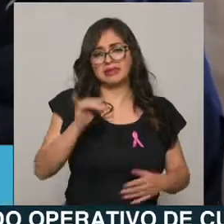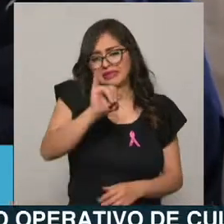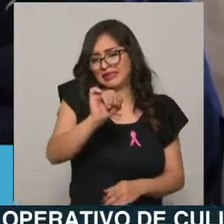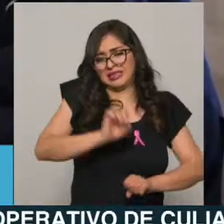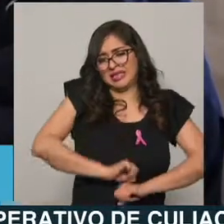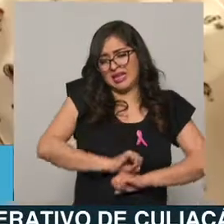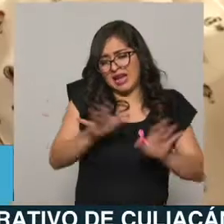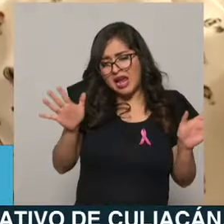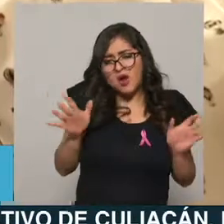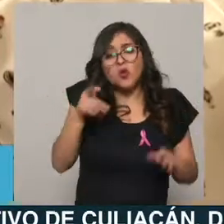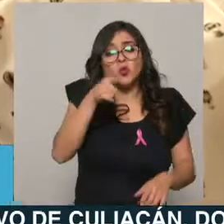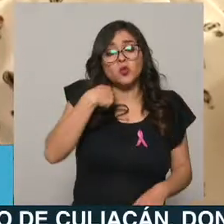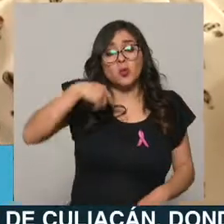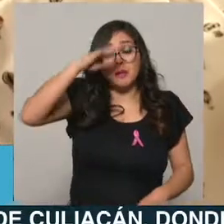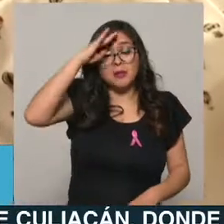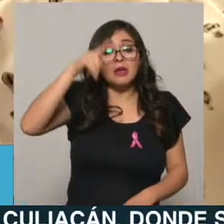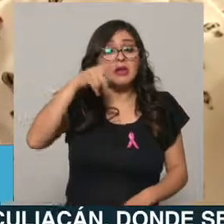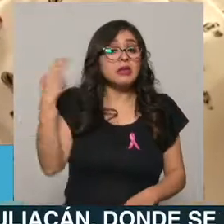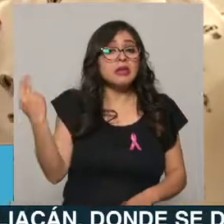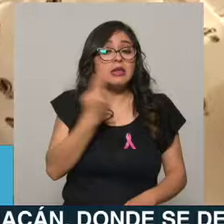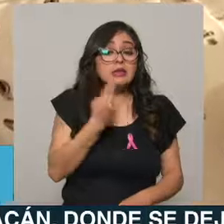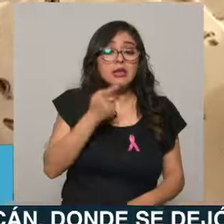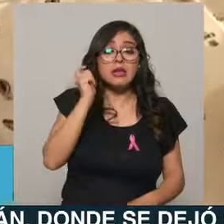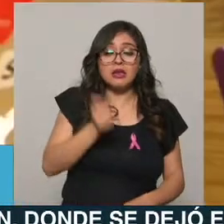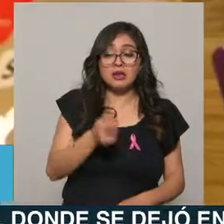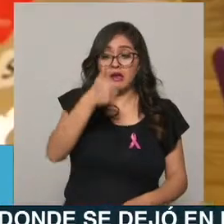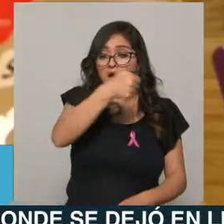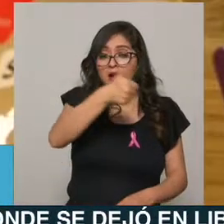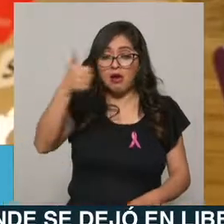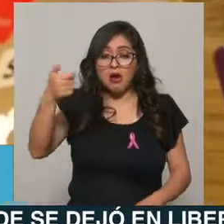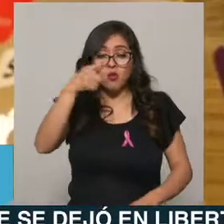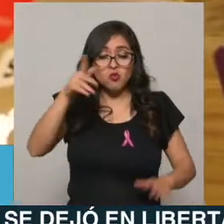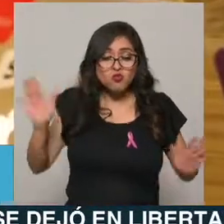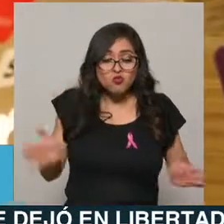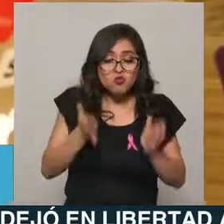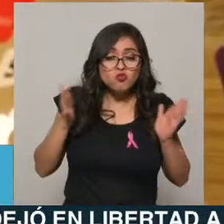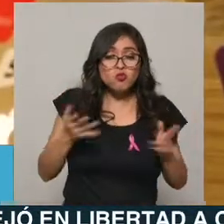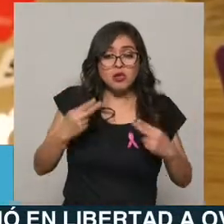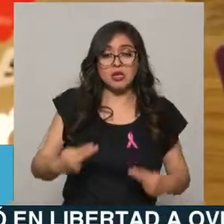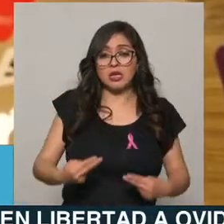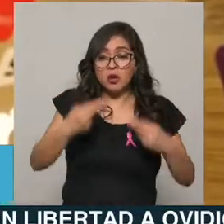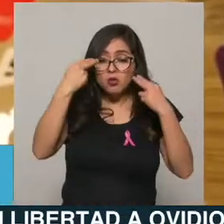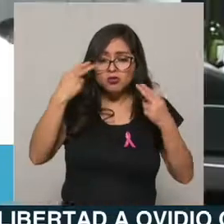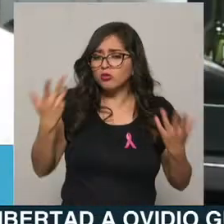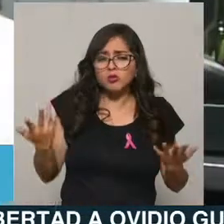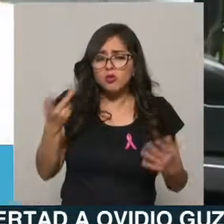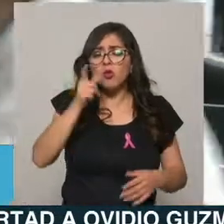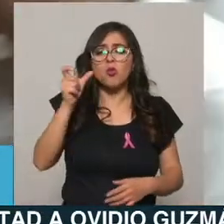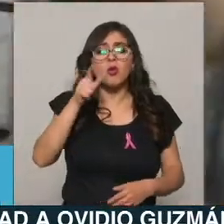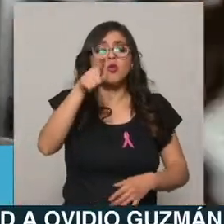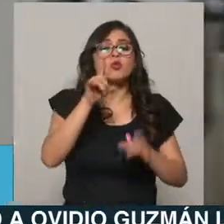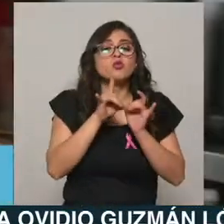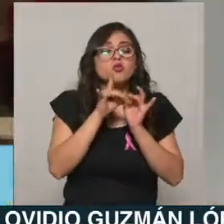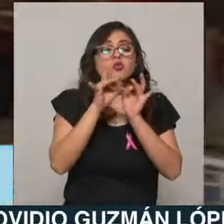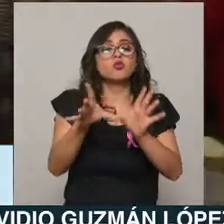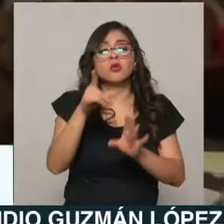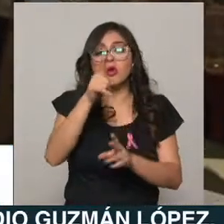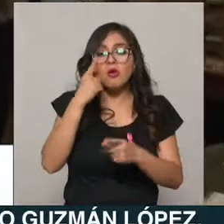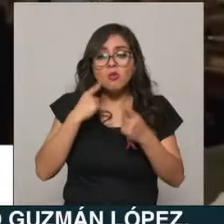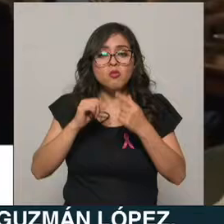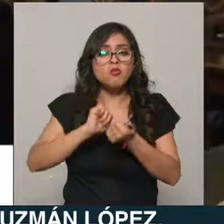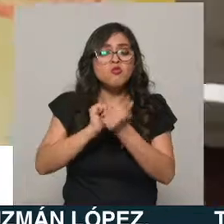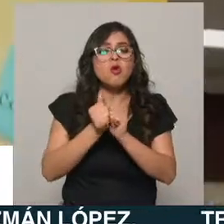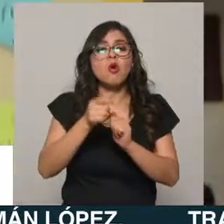más allá, no necesariamente tiene que ser alguien que tenga un negocio, alguien que es jefe sufre de la misma situación que sufre